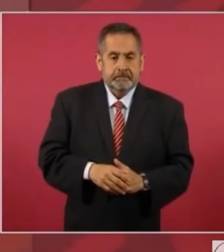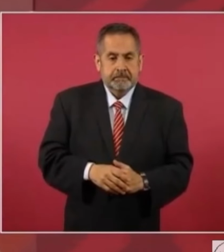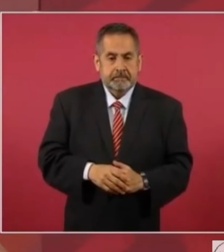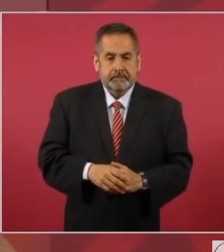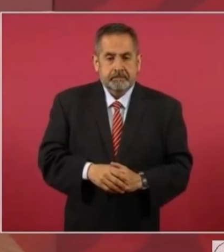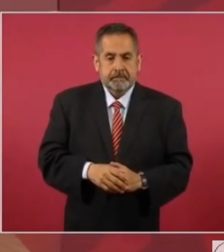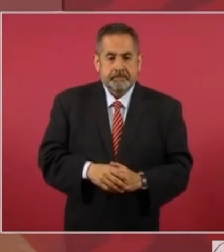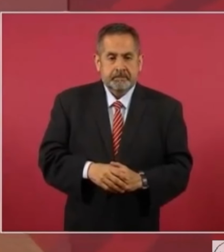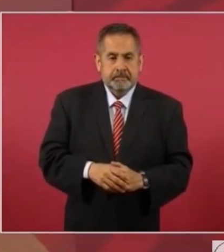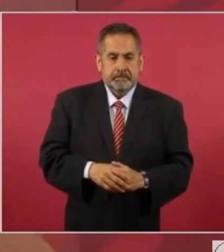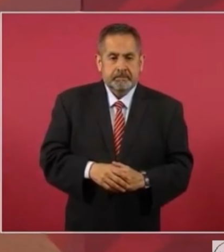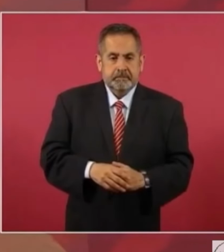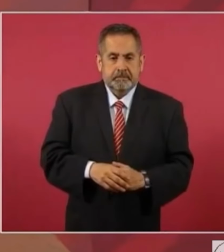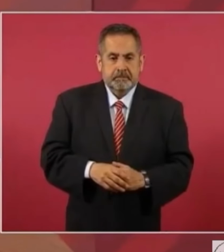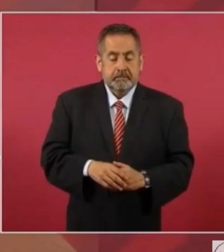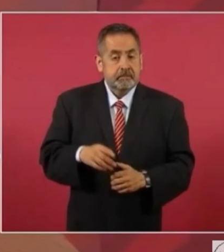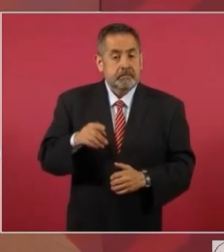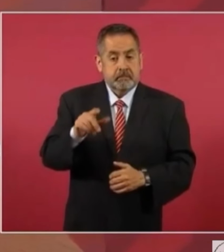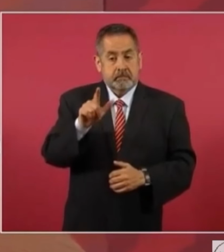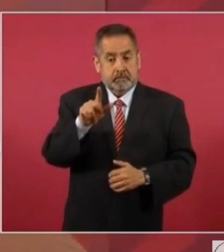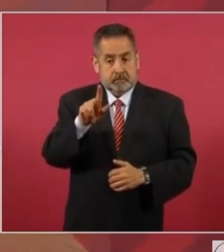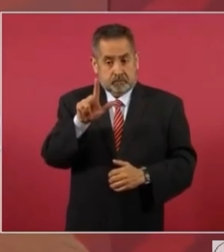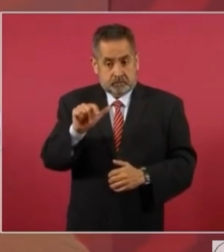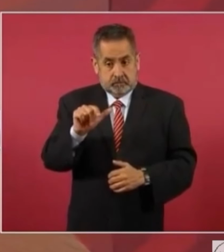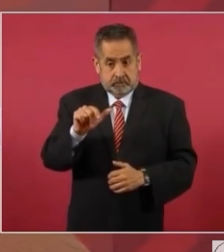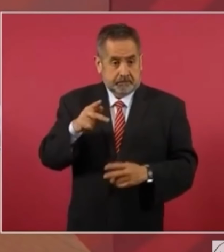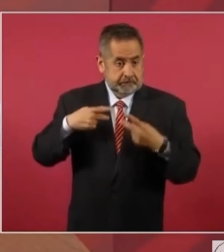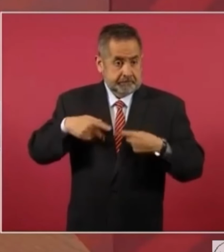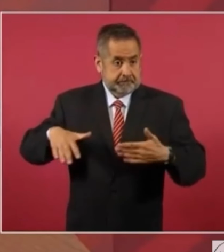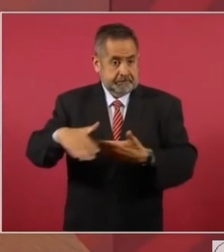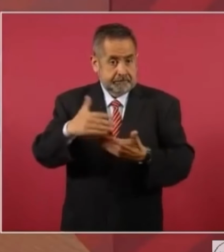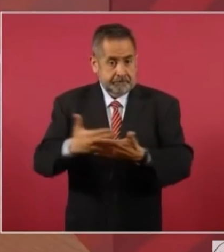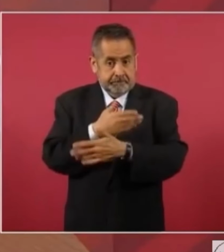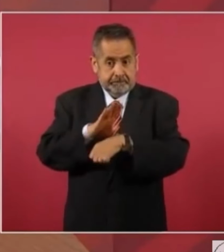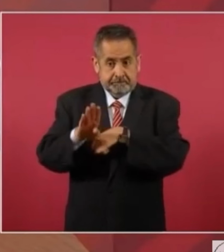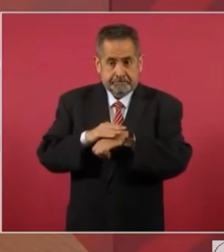no lo dejaron de querer a Lula.